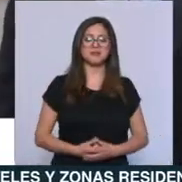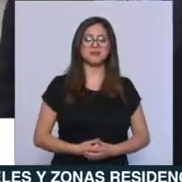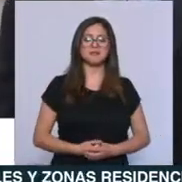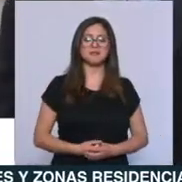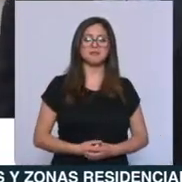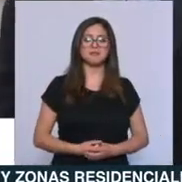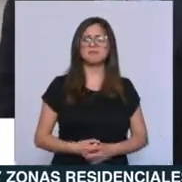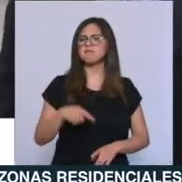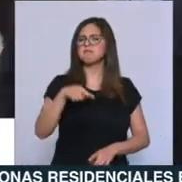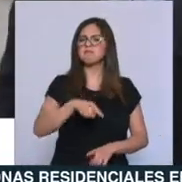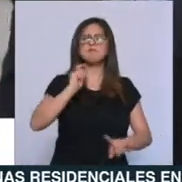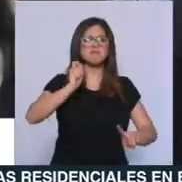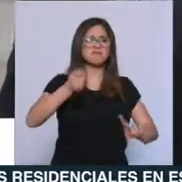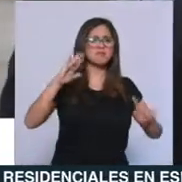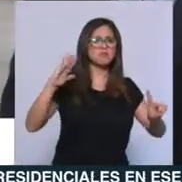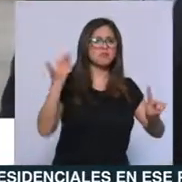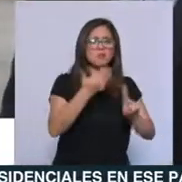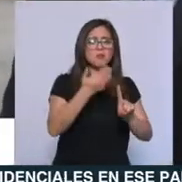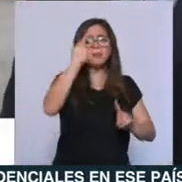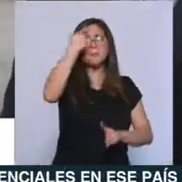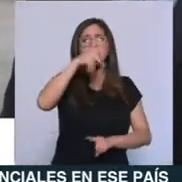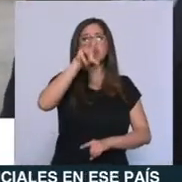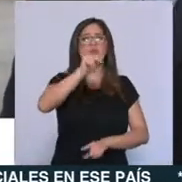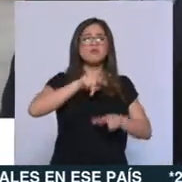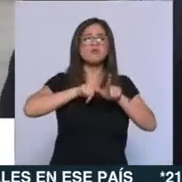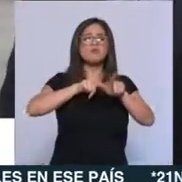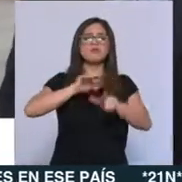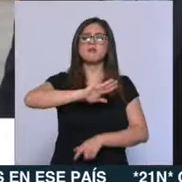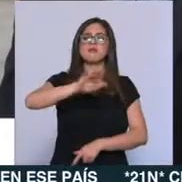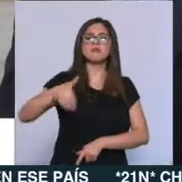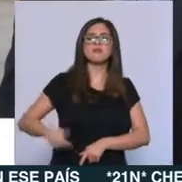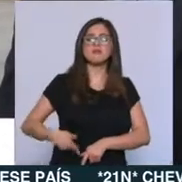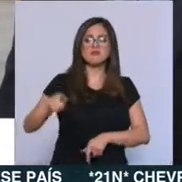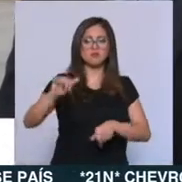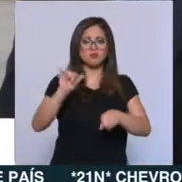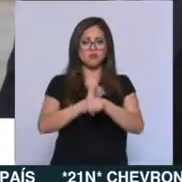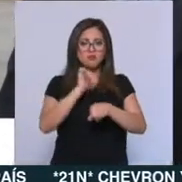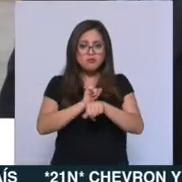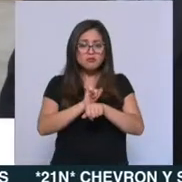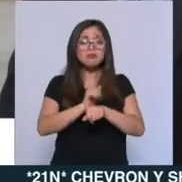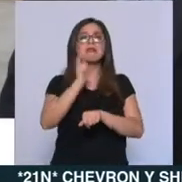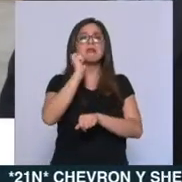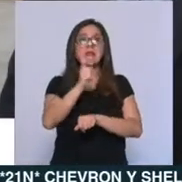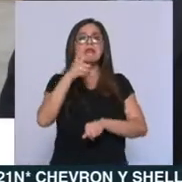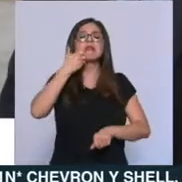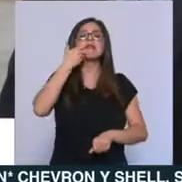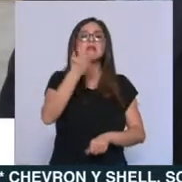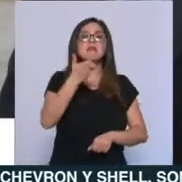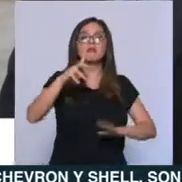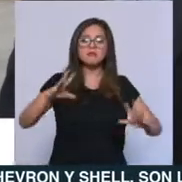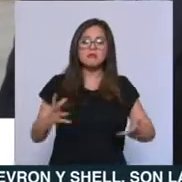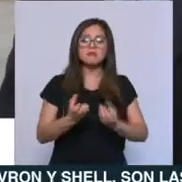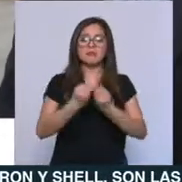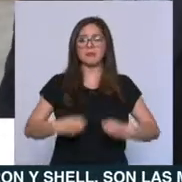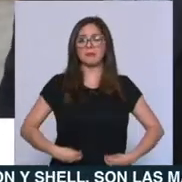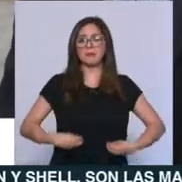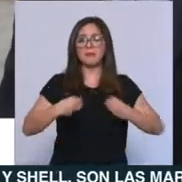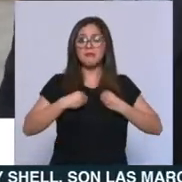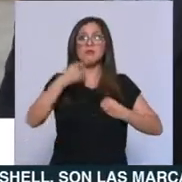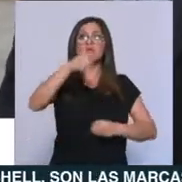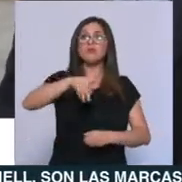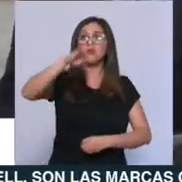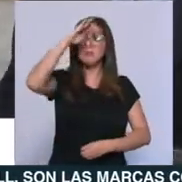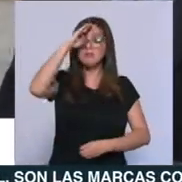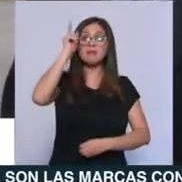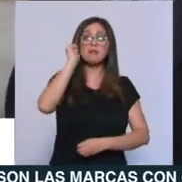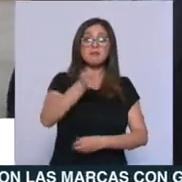es disminuir incidentes de tránsito. El objetivo es salvar vidas. No se trata de recaudar